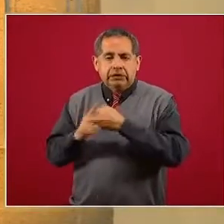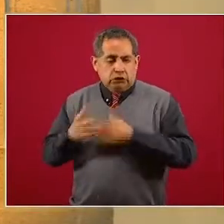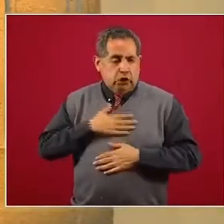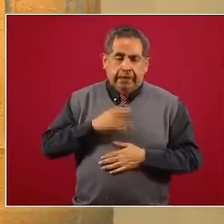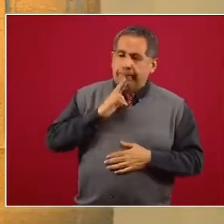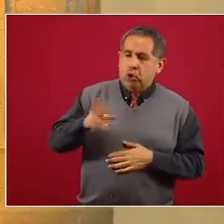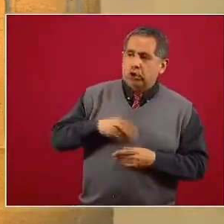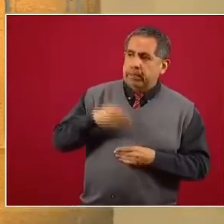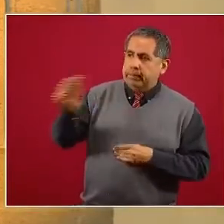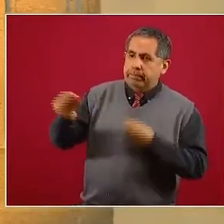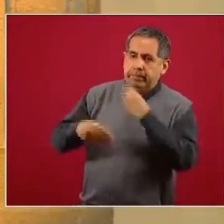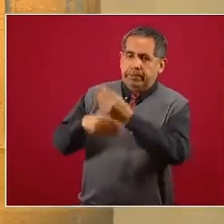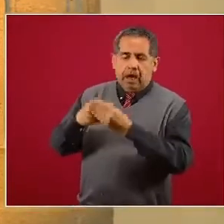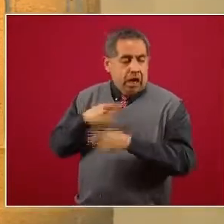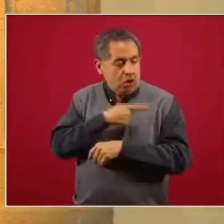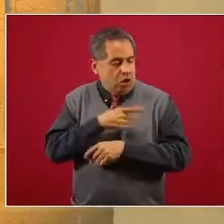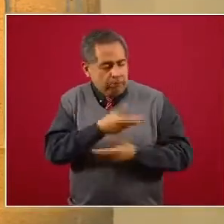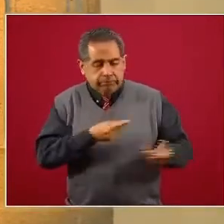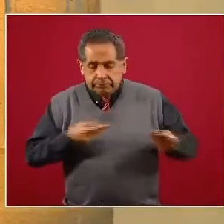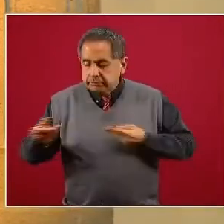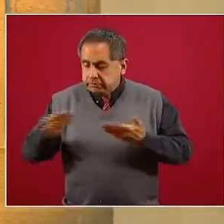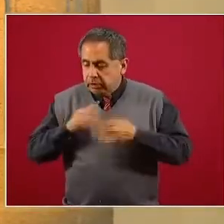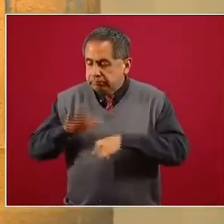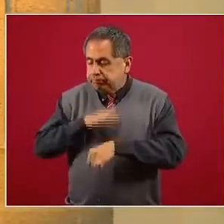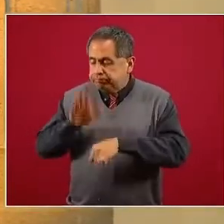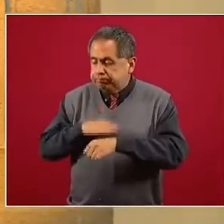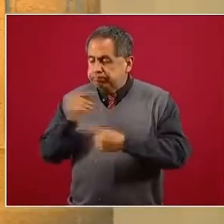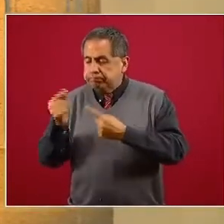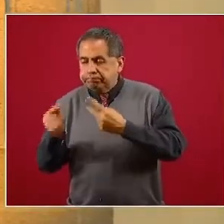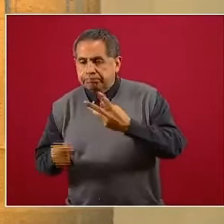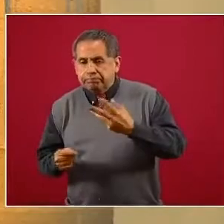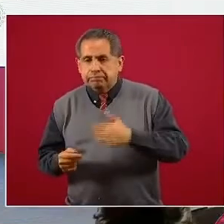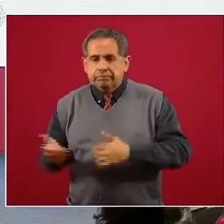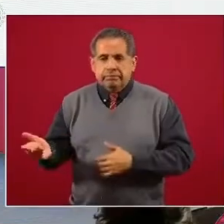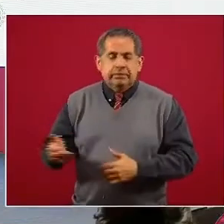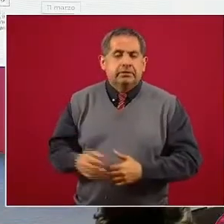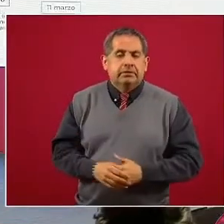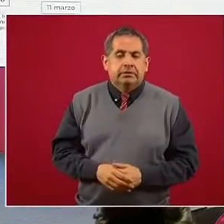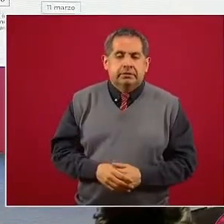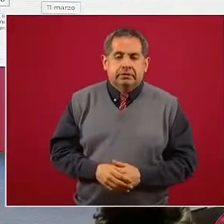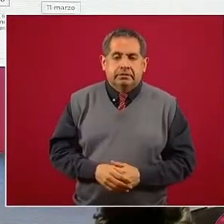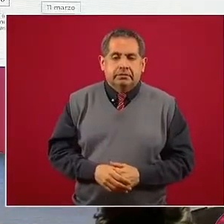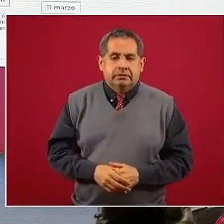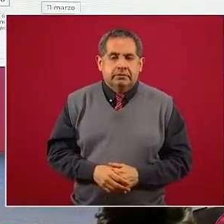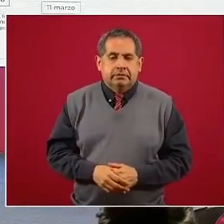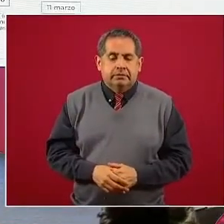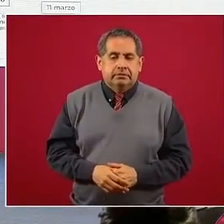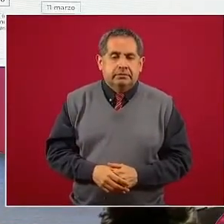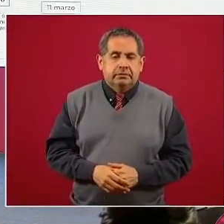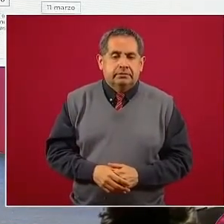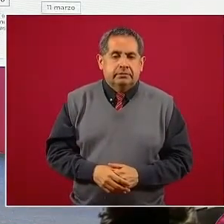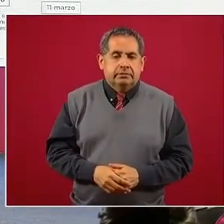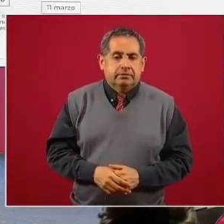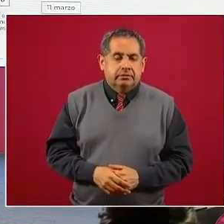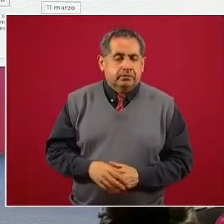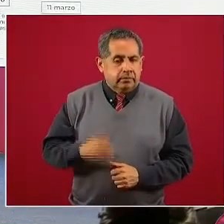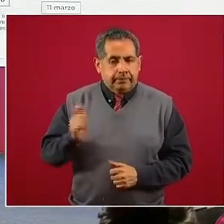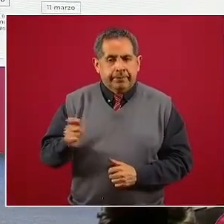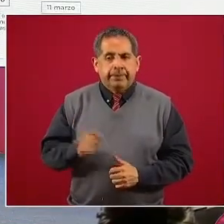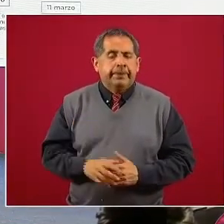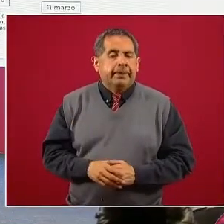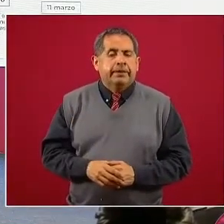de situación y de lo que también ellos pues van emitiendo. ¿Me podría pasar la siguiente? Muchas gracias.